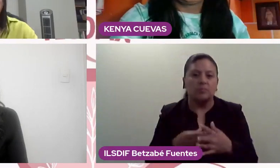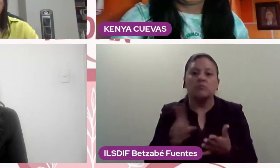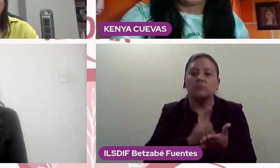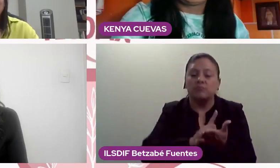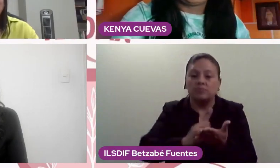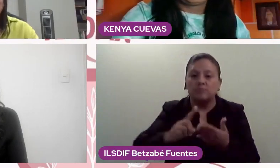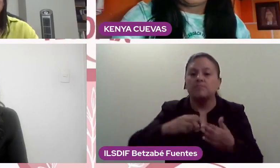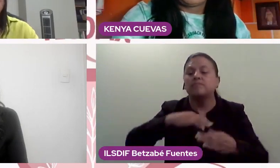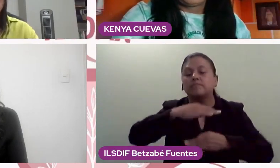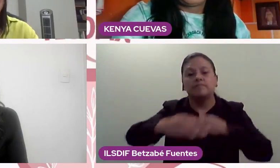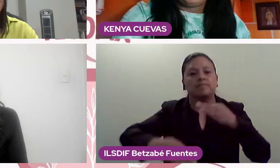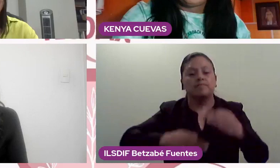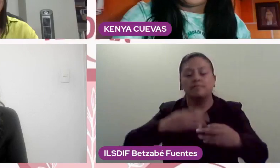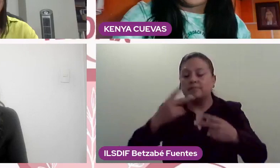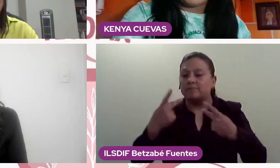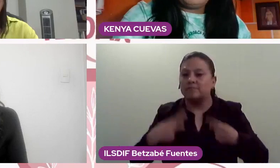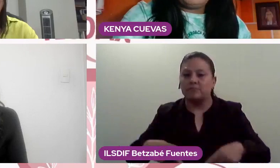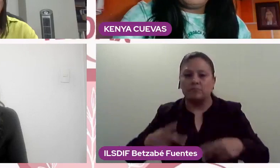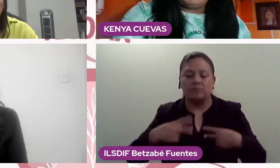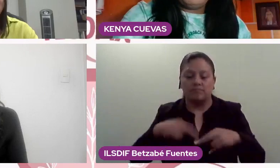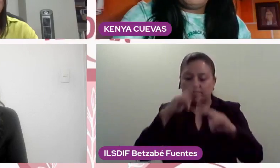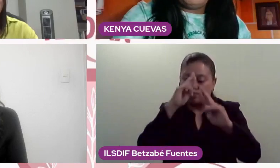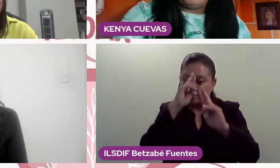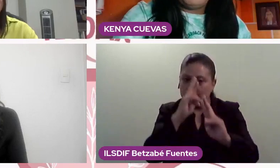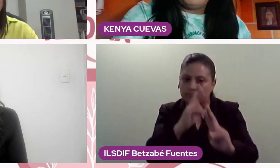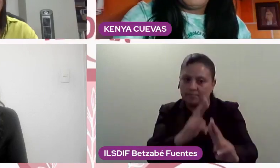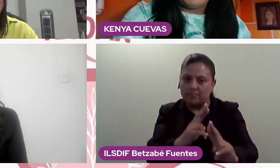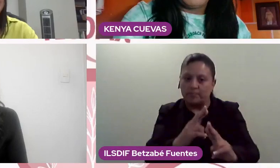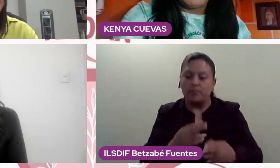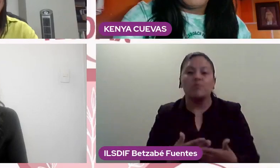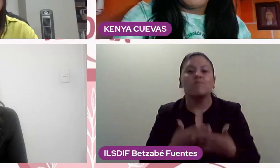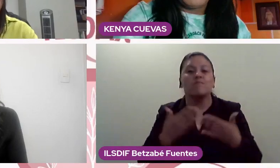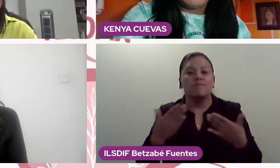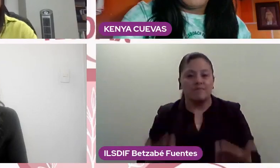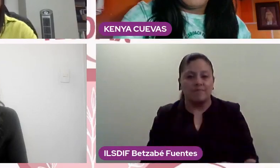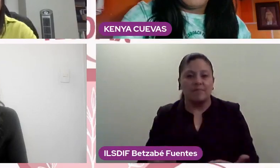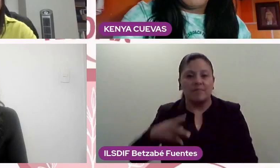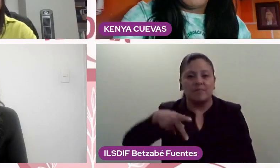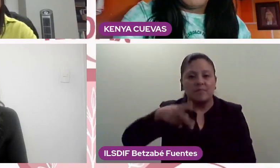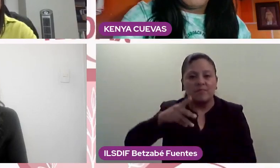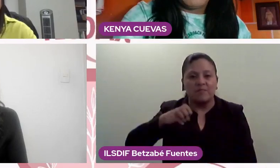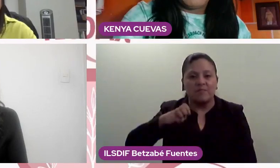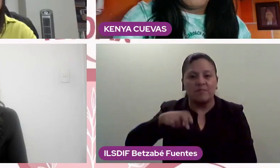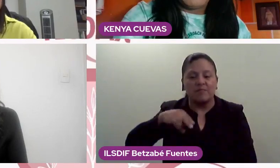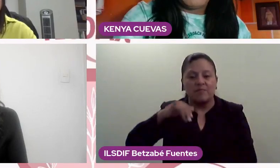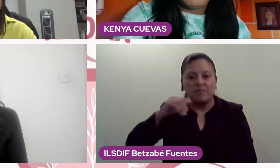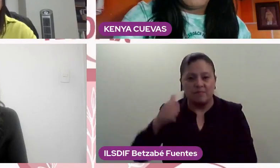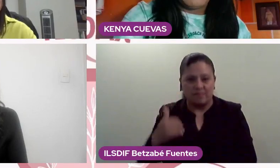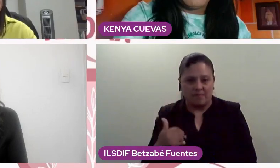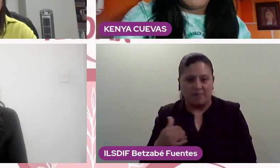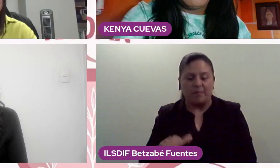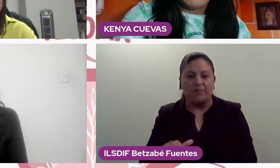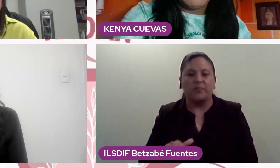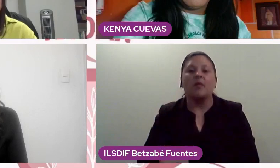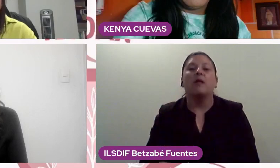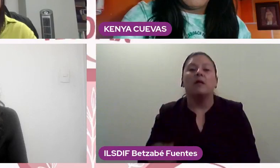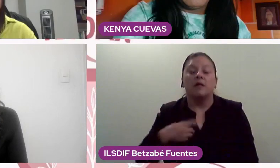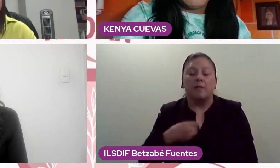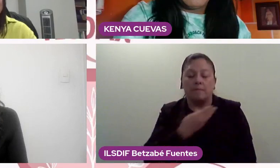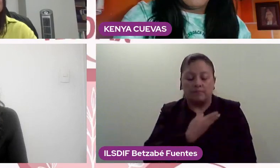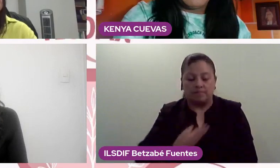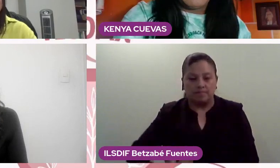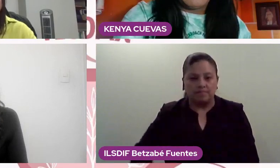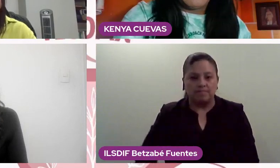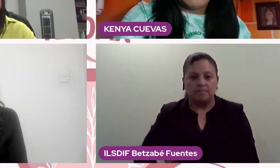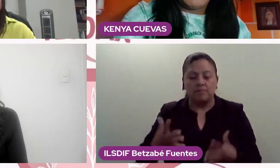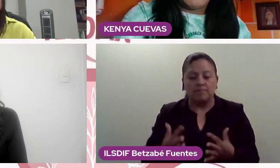las personas. Es un honor que el día de hoy nos acompañe Kenia Citlali Cuevas Fuentes, presidenta fundadora y directora nacional